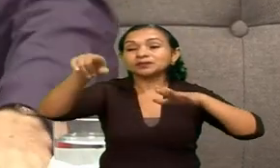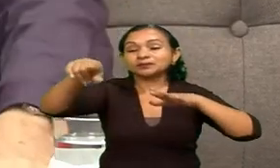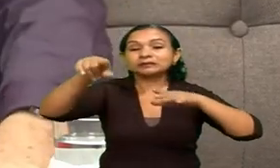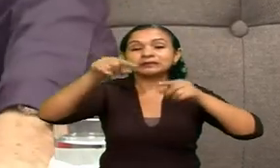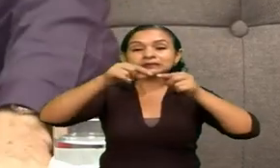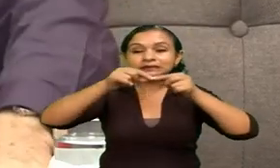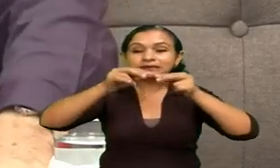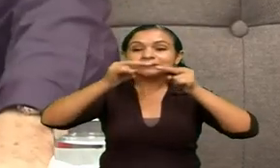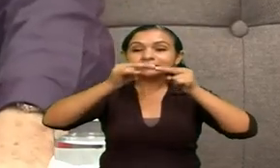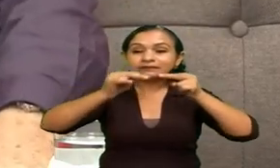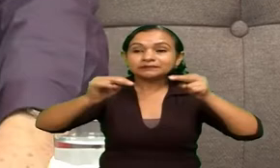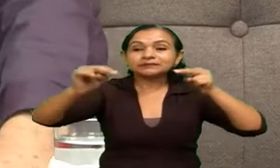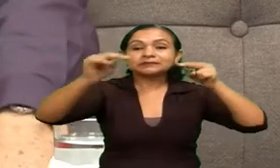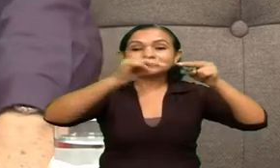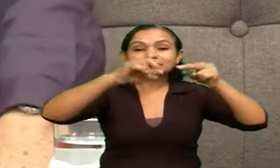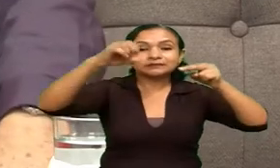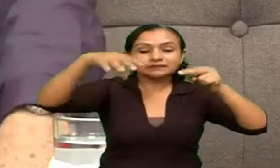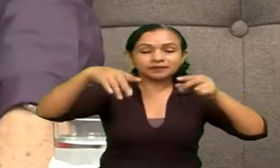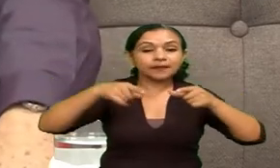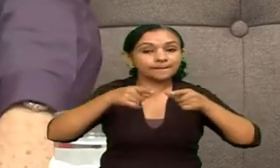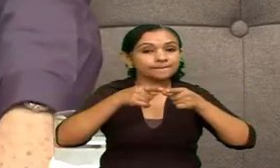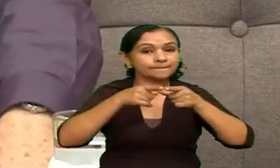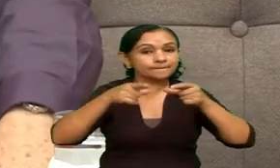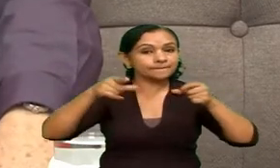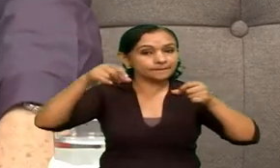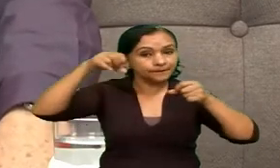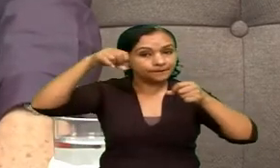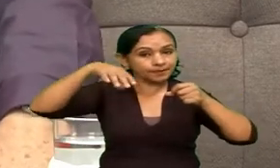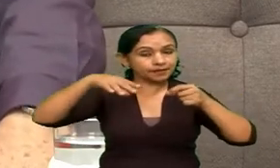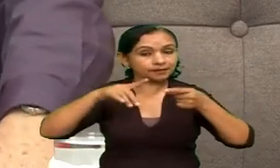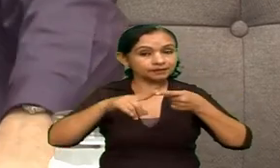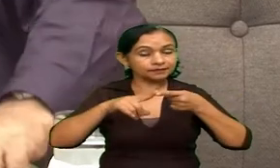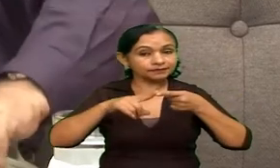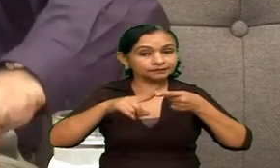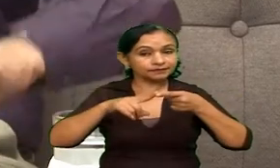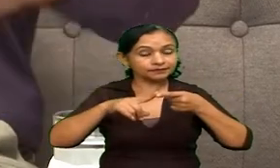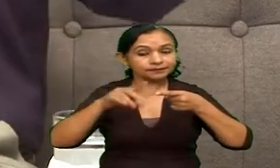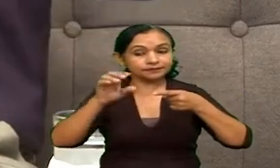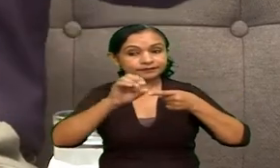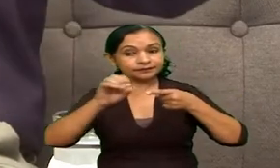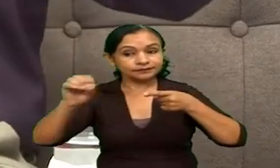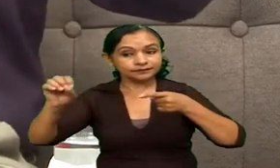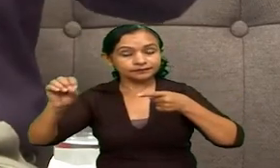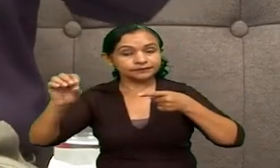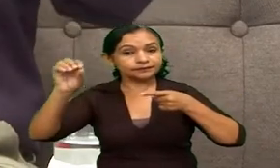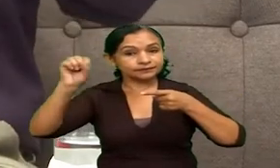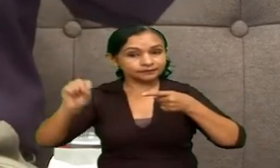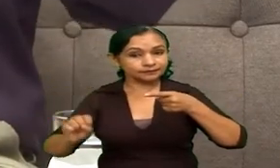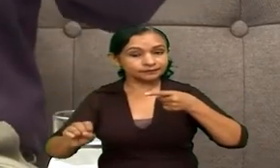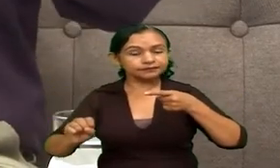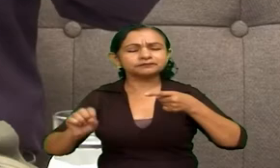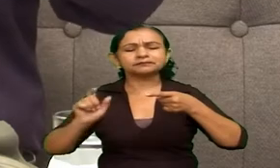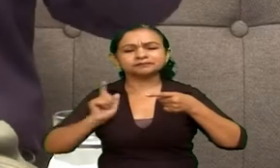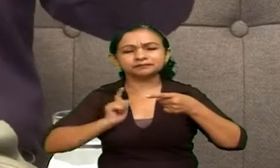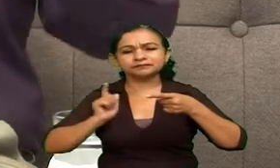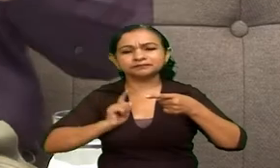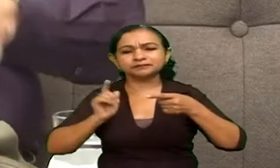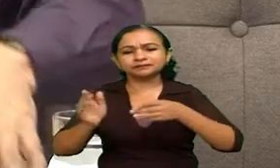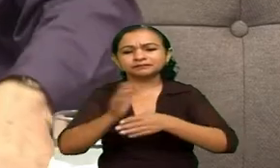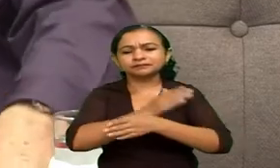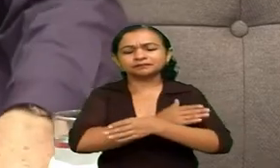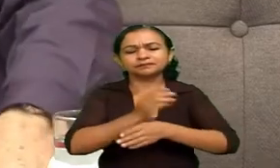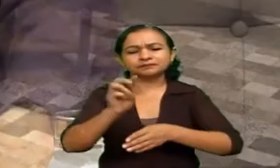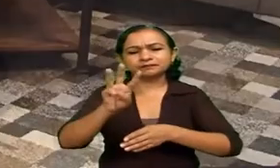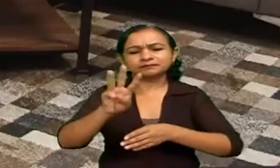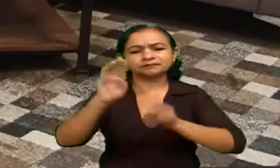conectando. Pero ya, por ejemplo, Managua y la parte de Occidente y Sur, ya la teníamos como antes de las 3 de